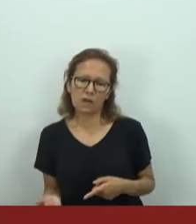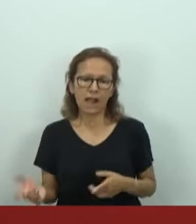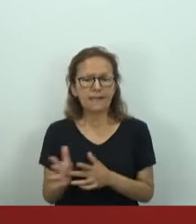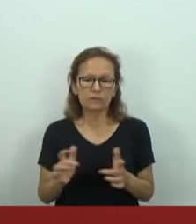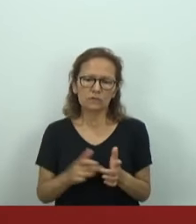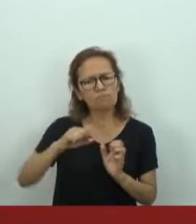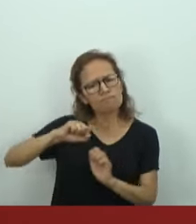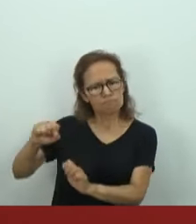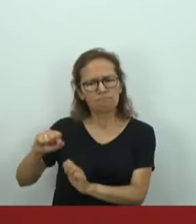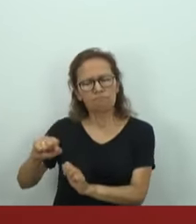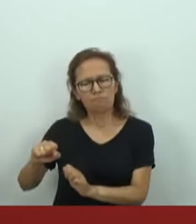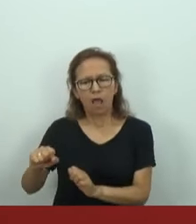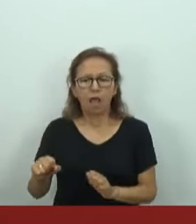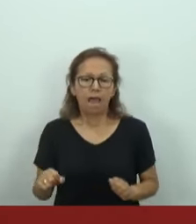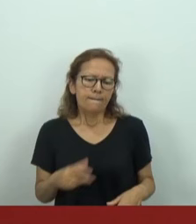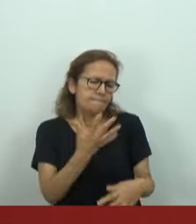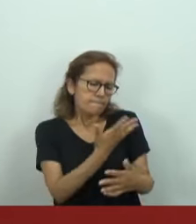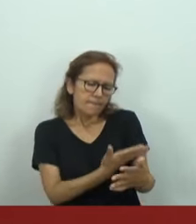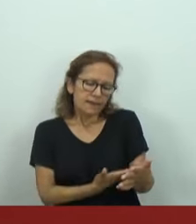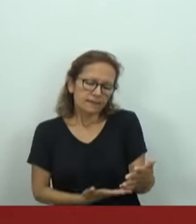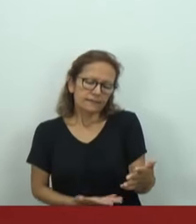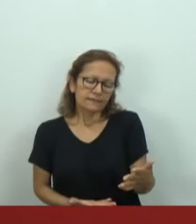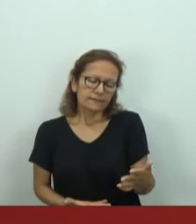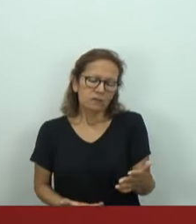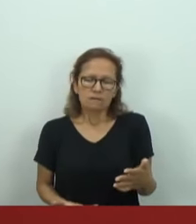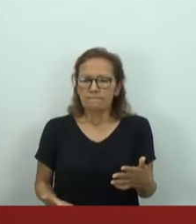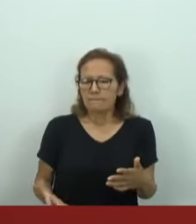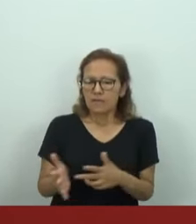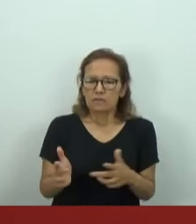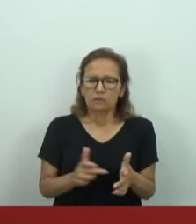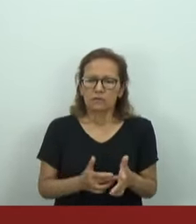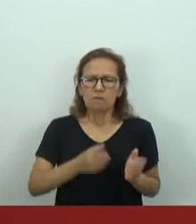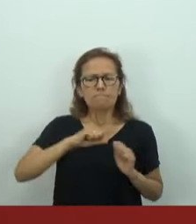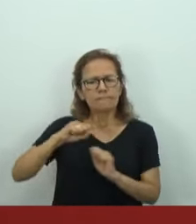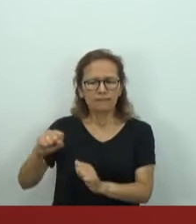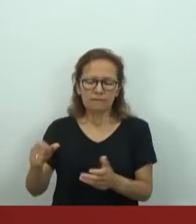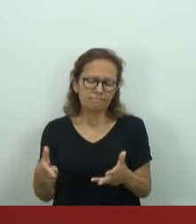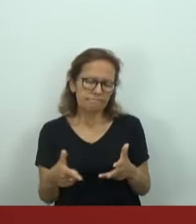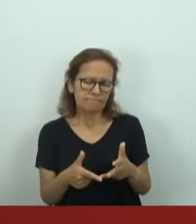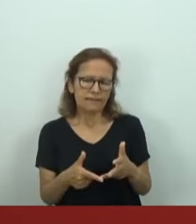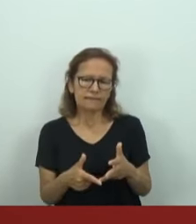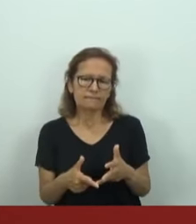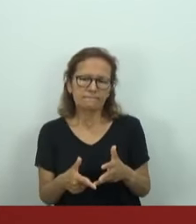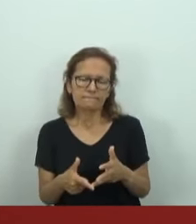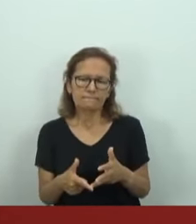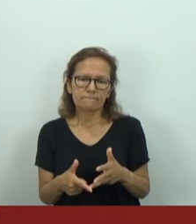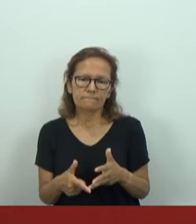Jesucristo, tenerla por inmunda. Y, como dice en griego,